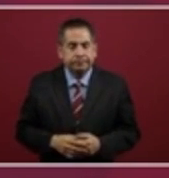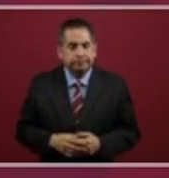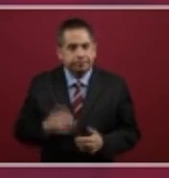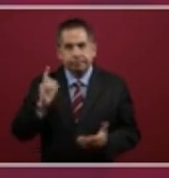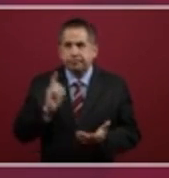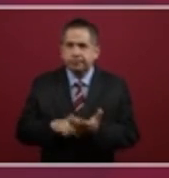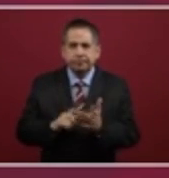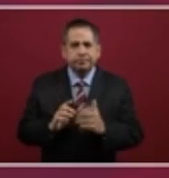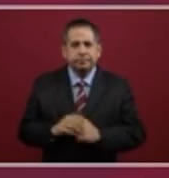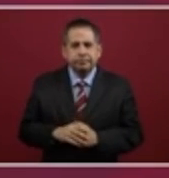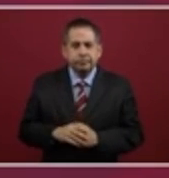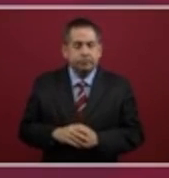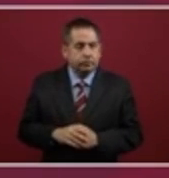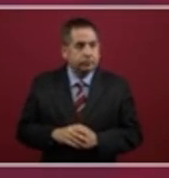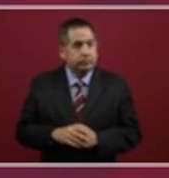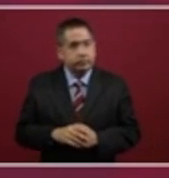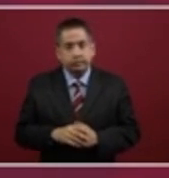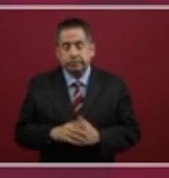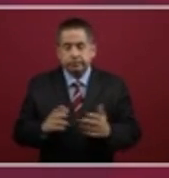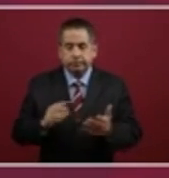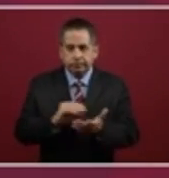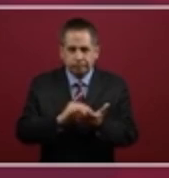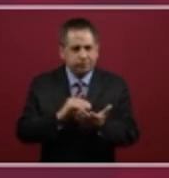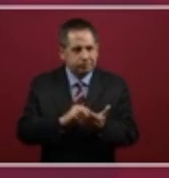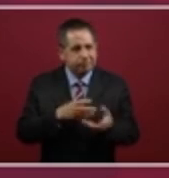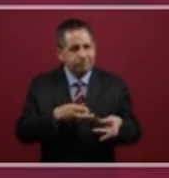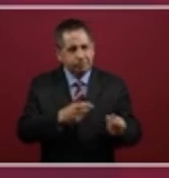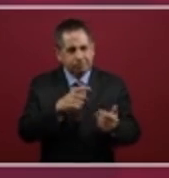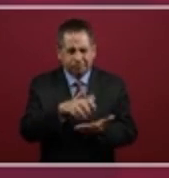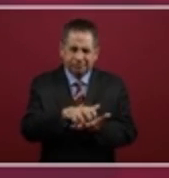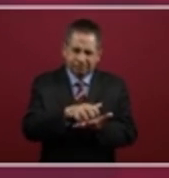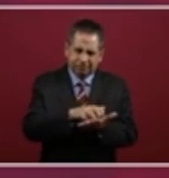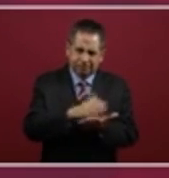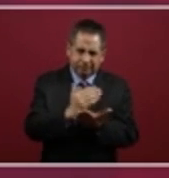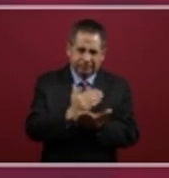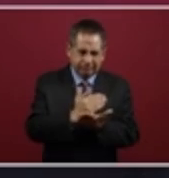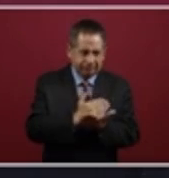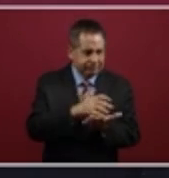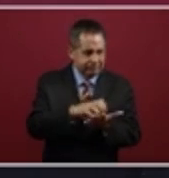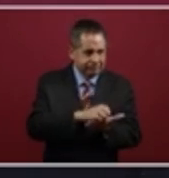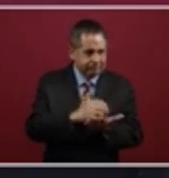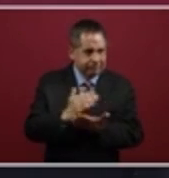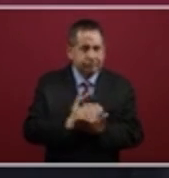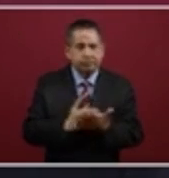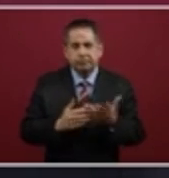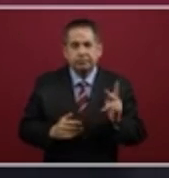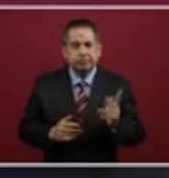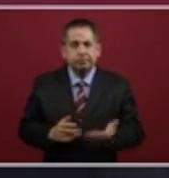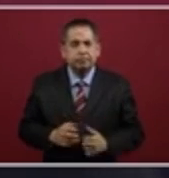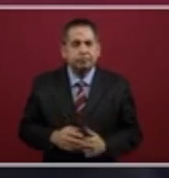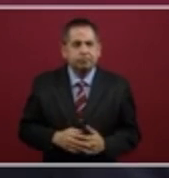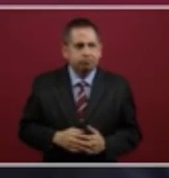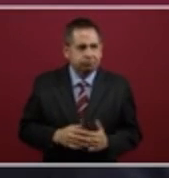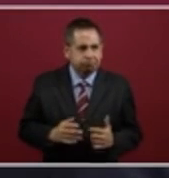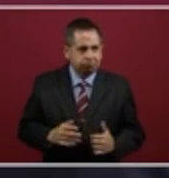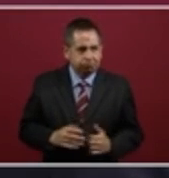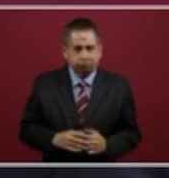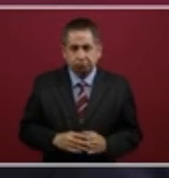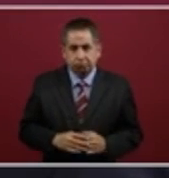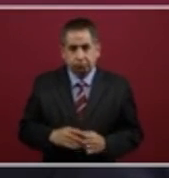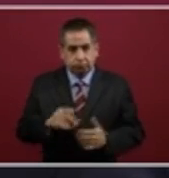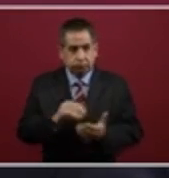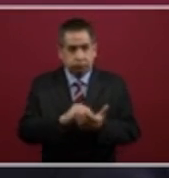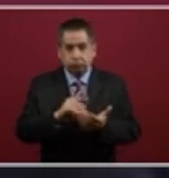es todavía, ojalá y se reduzcan los gastos, pero es